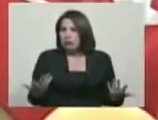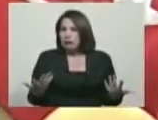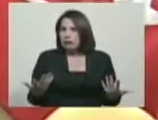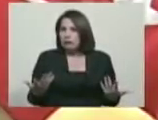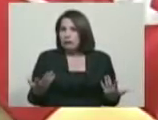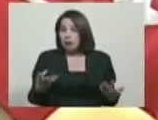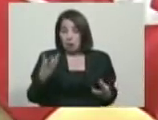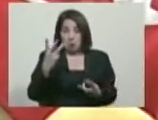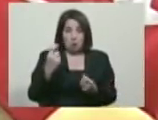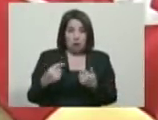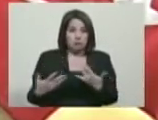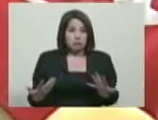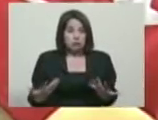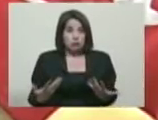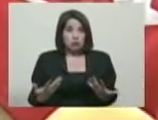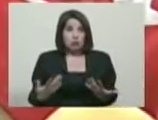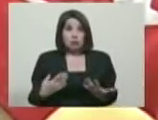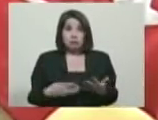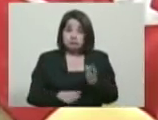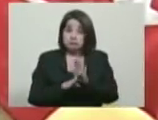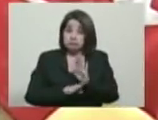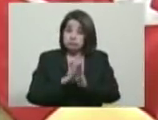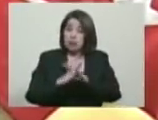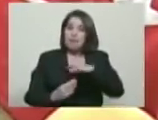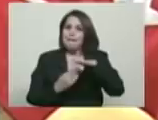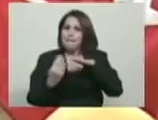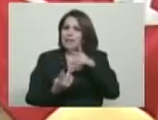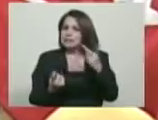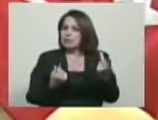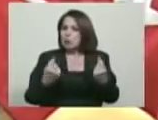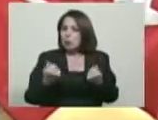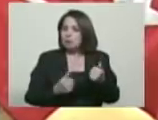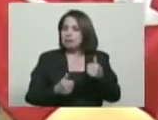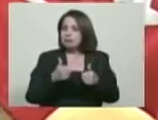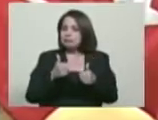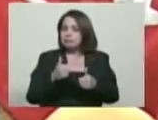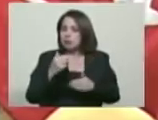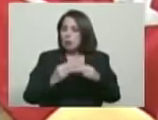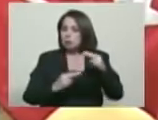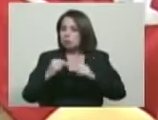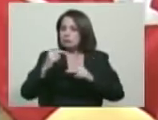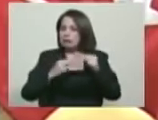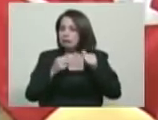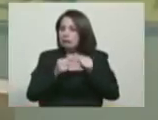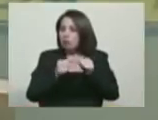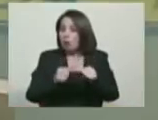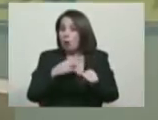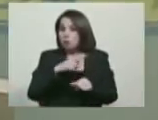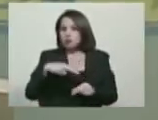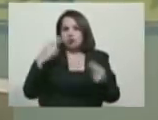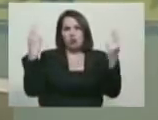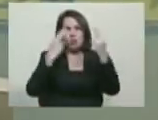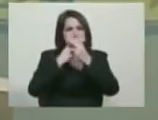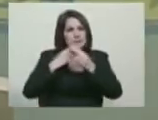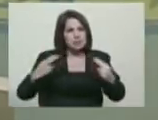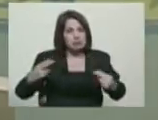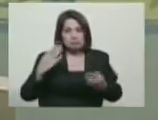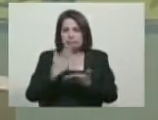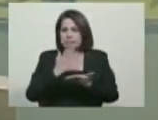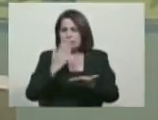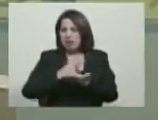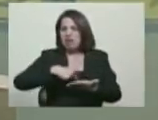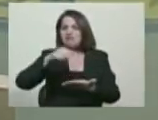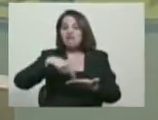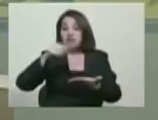poderosa. Y tenga la seguridad, presidente, que nosotros estamos comprometidos para que cada una de las cosas que hemos